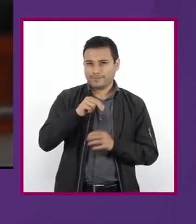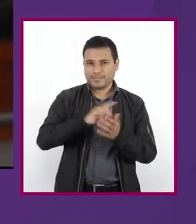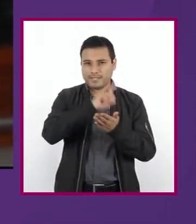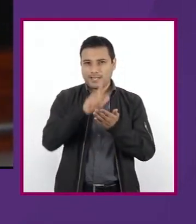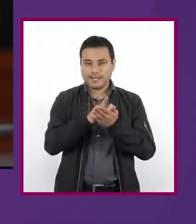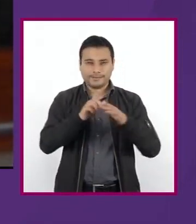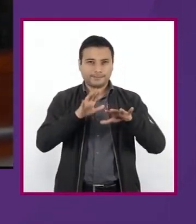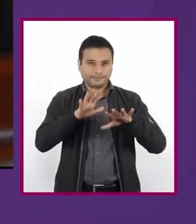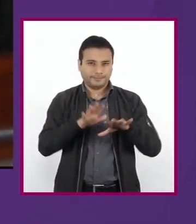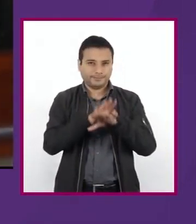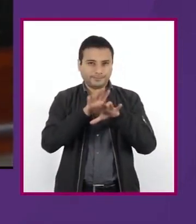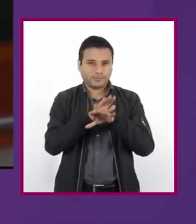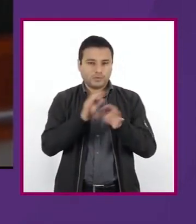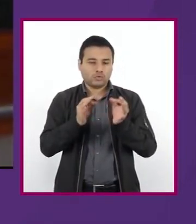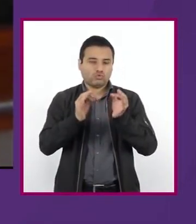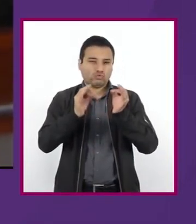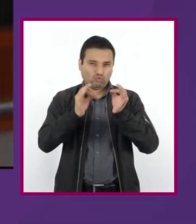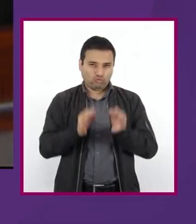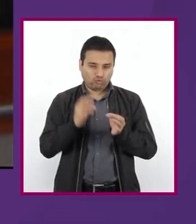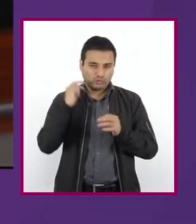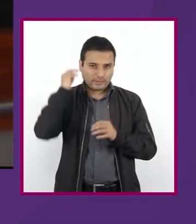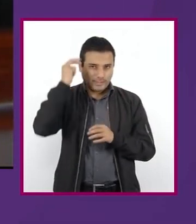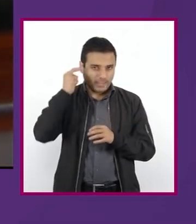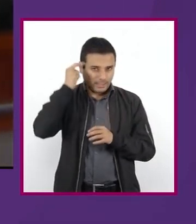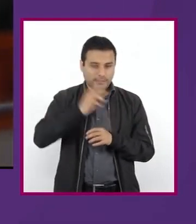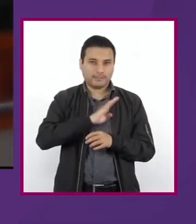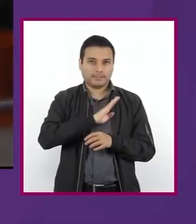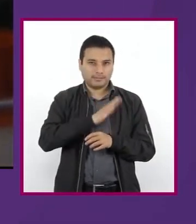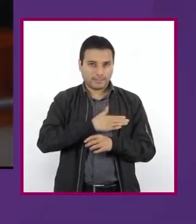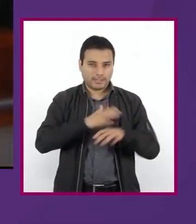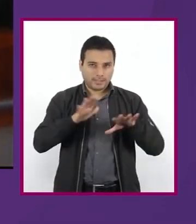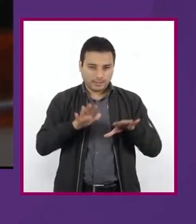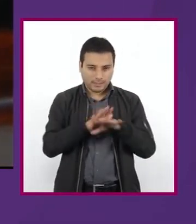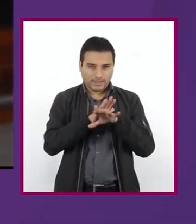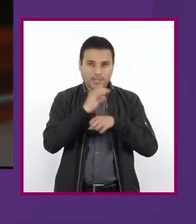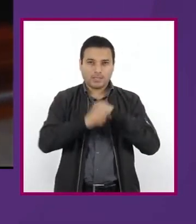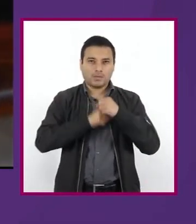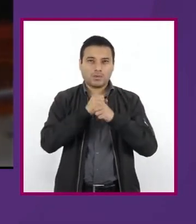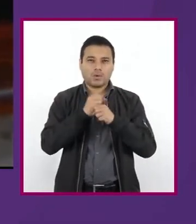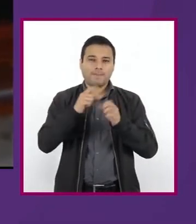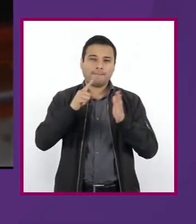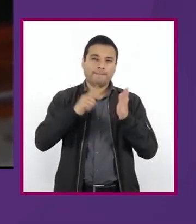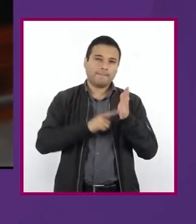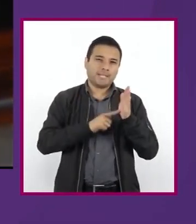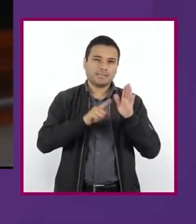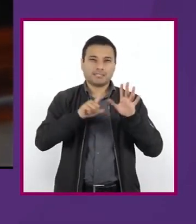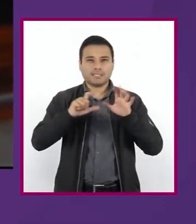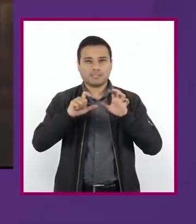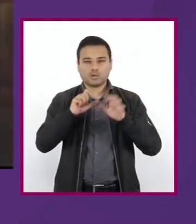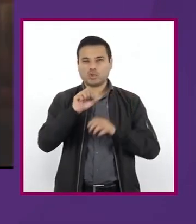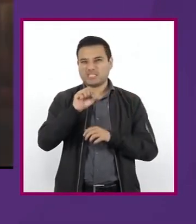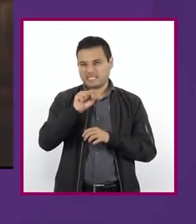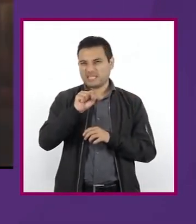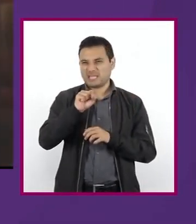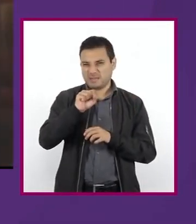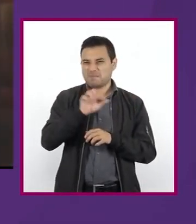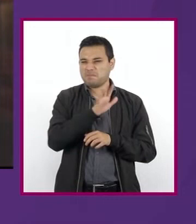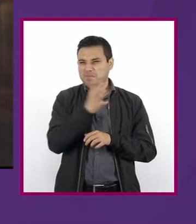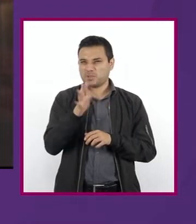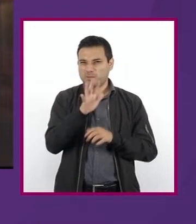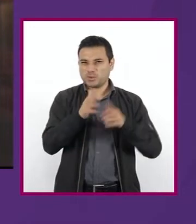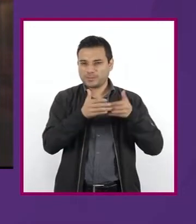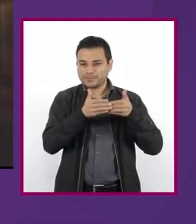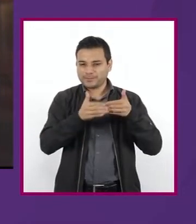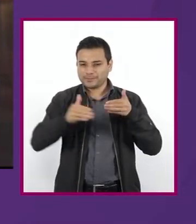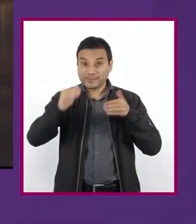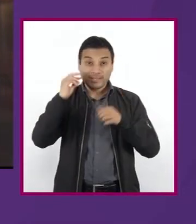la corona española que empiezan a implementarse a partir de la década de 1760. A partir de ese momento la